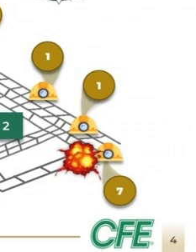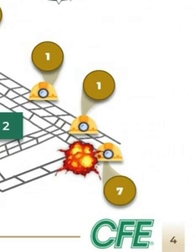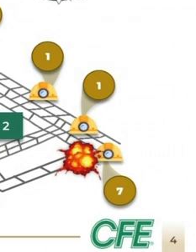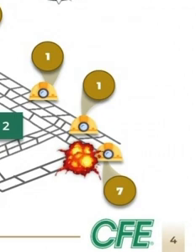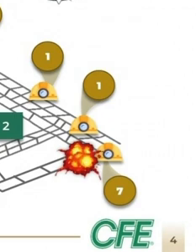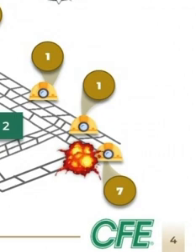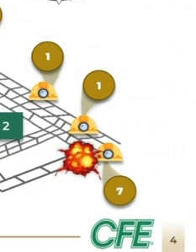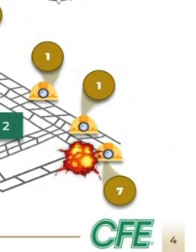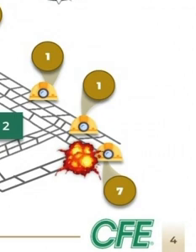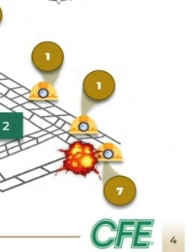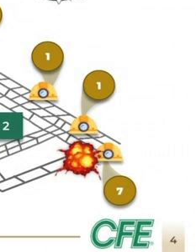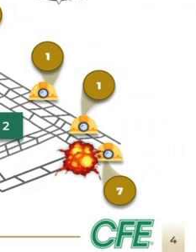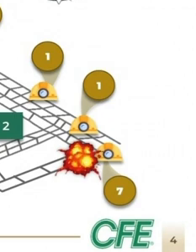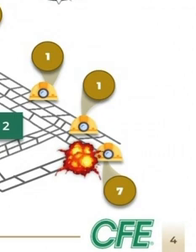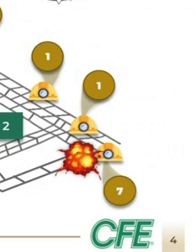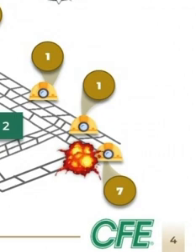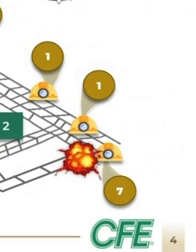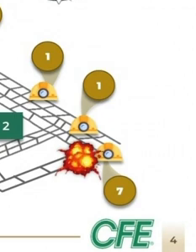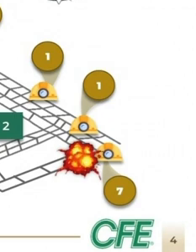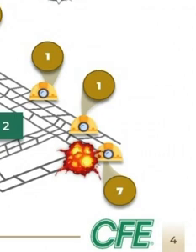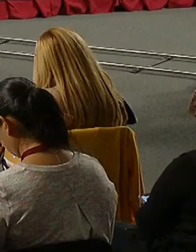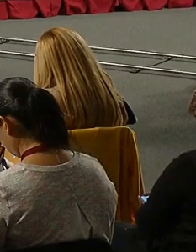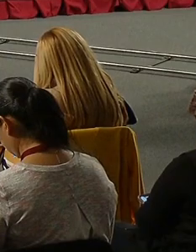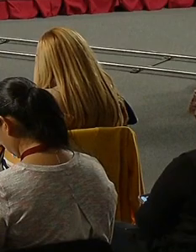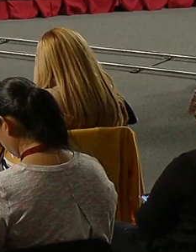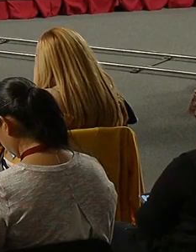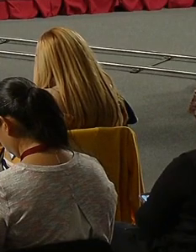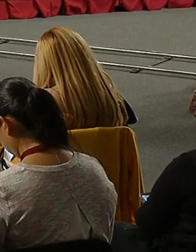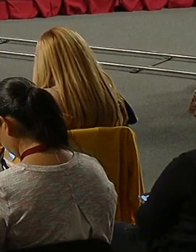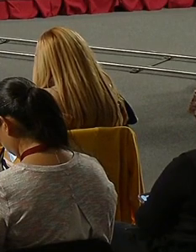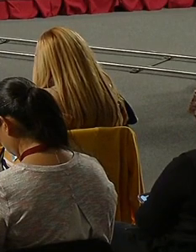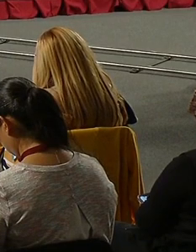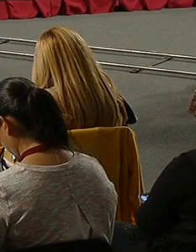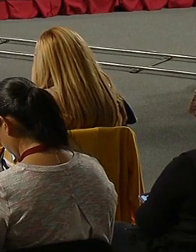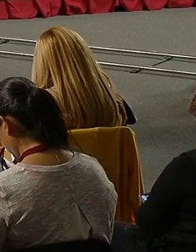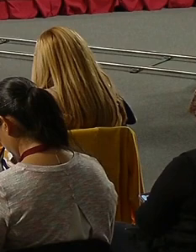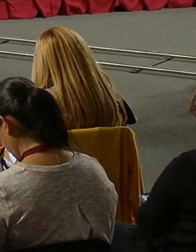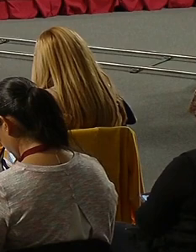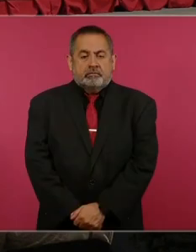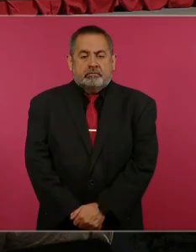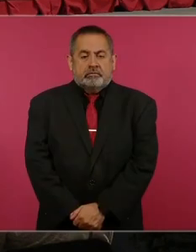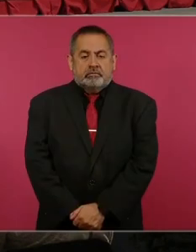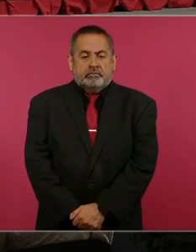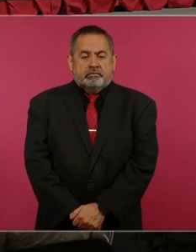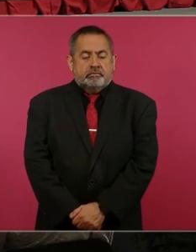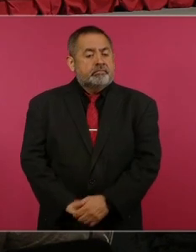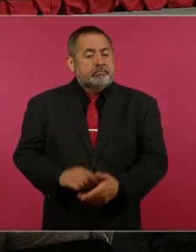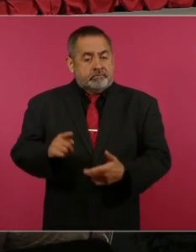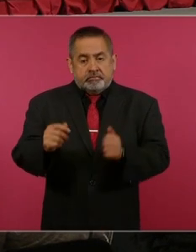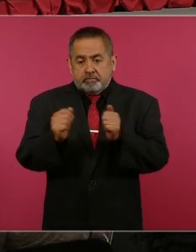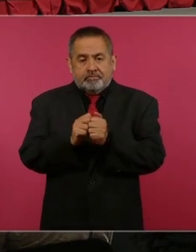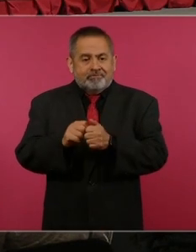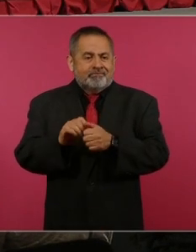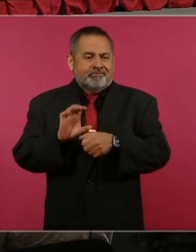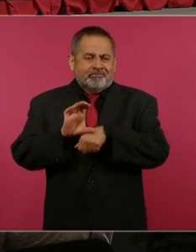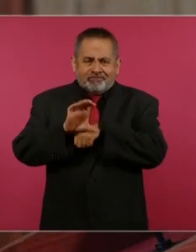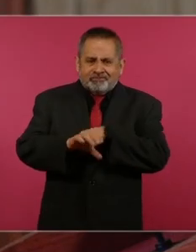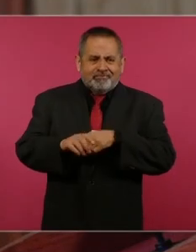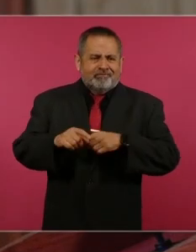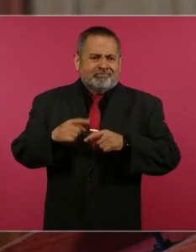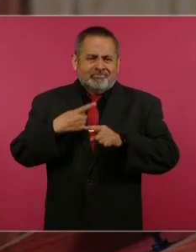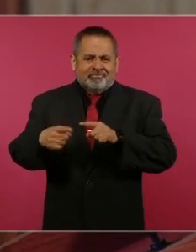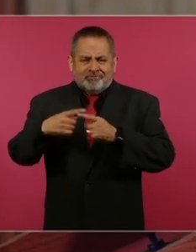enfrentar un reto tecnológico pues, de este tipo, en el que hubo muchos de ellos y los hemos ido ciertamente venciendo a lo largo